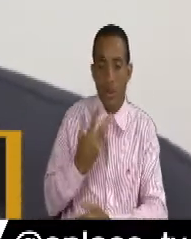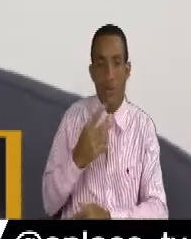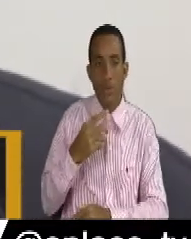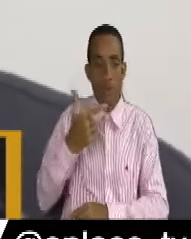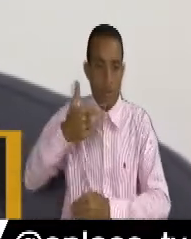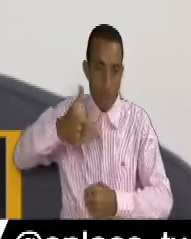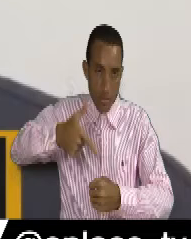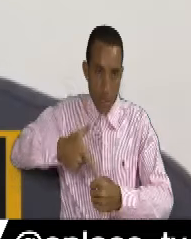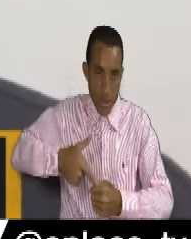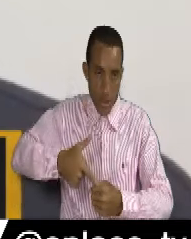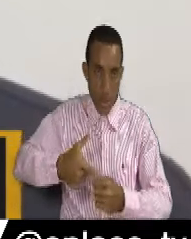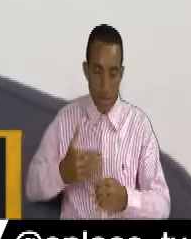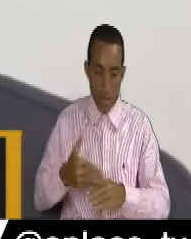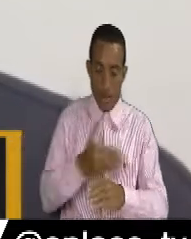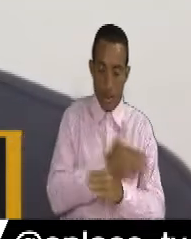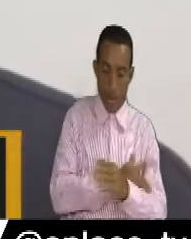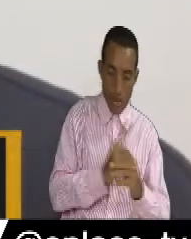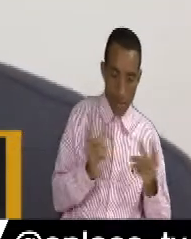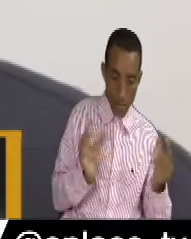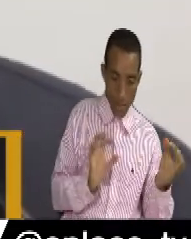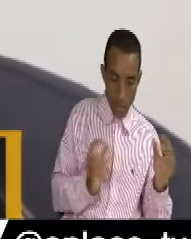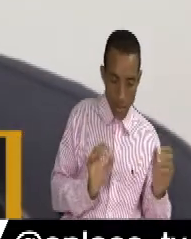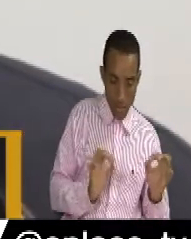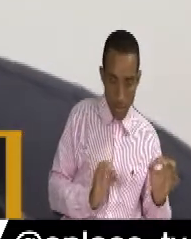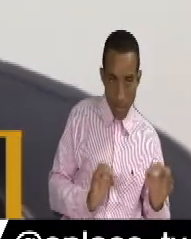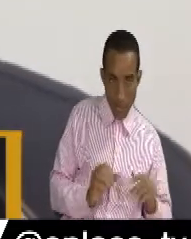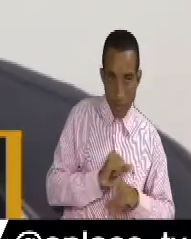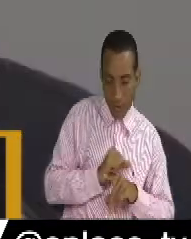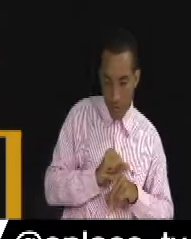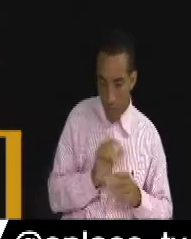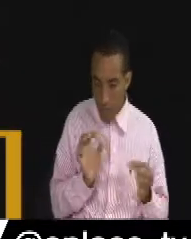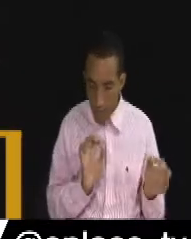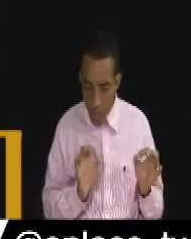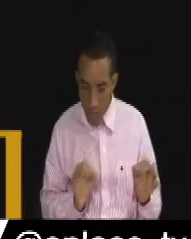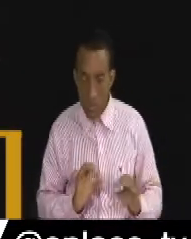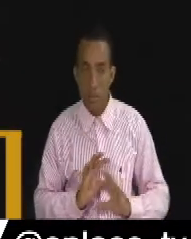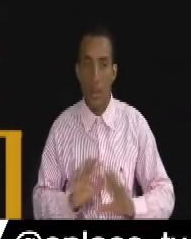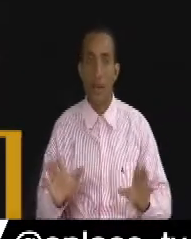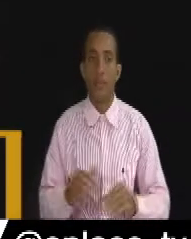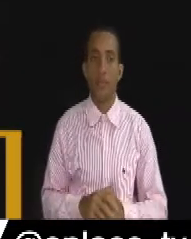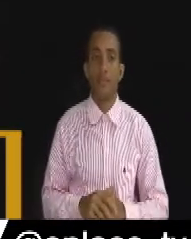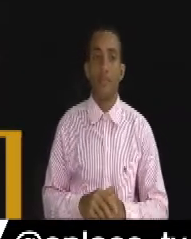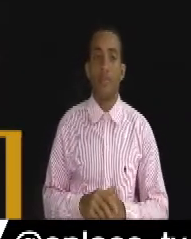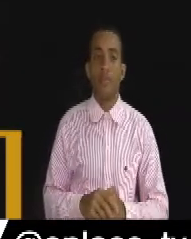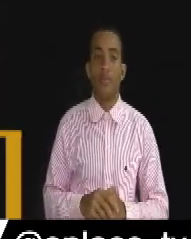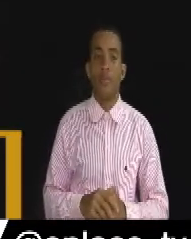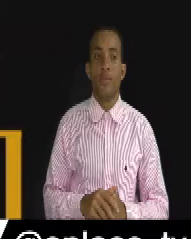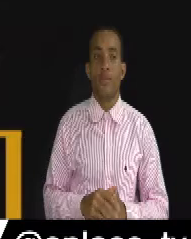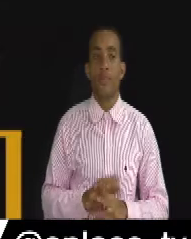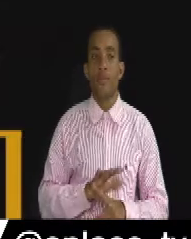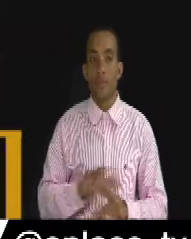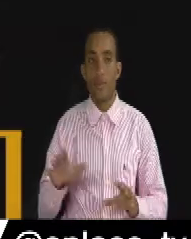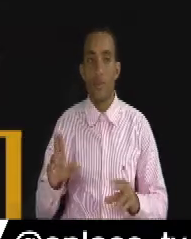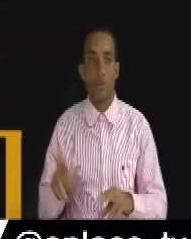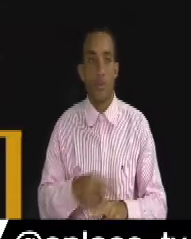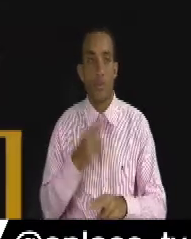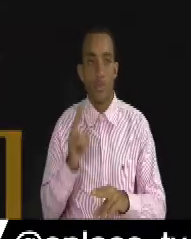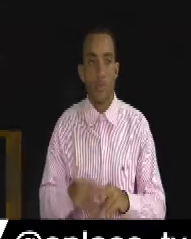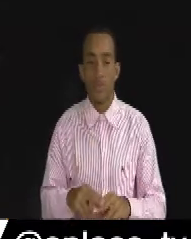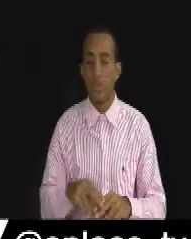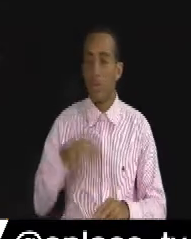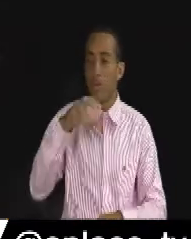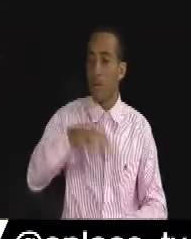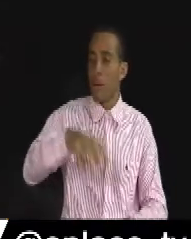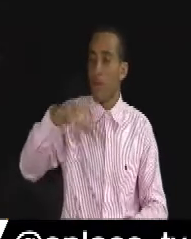nos estamos preparando con las otras unidades para tener el normal abastecimiento. Sostuvo Díaz Montoya que la confiabilidad del funcionamiento de ese complejo industrial